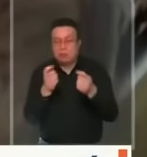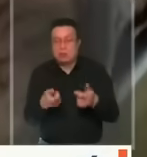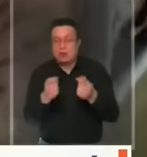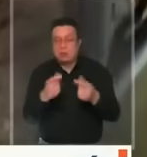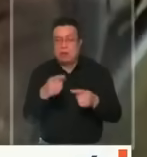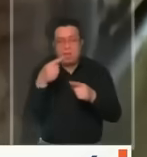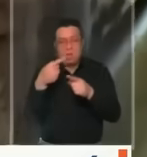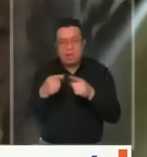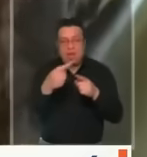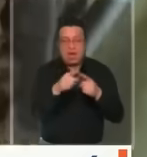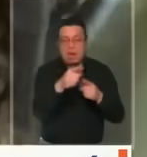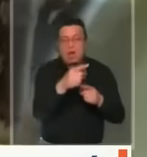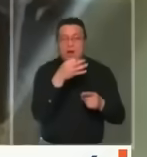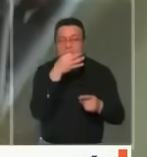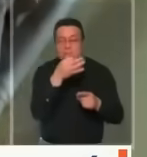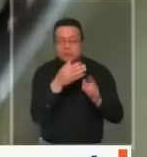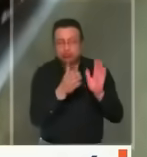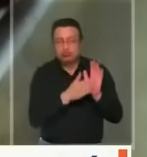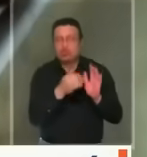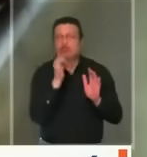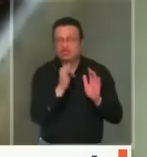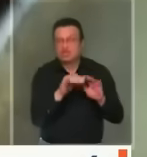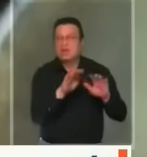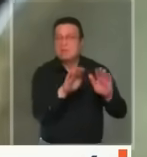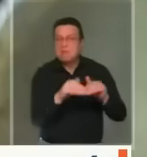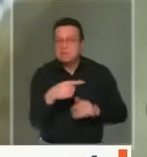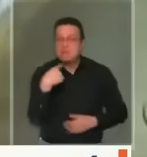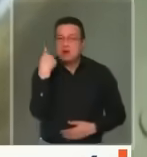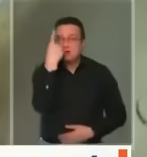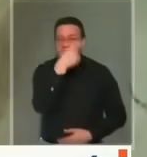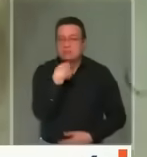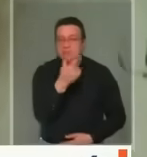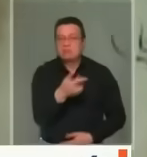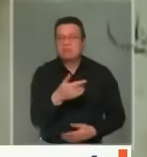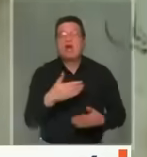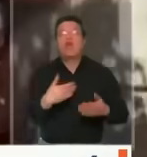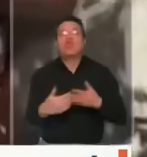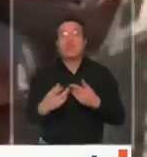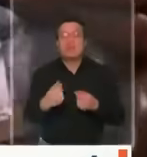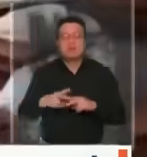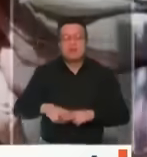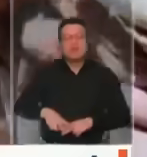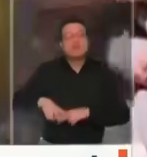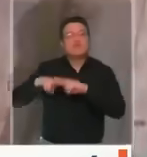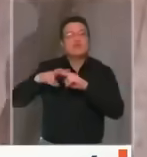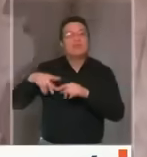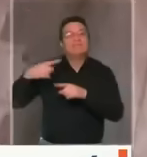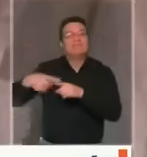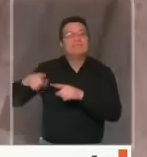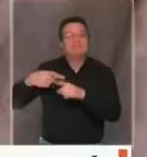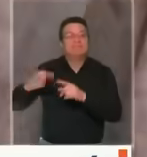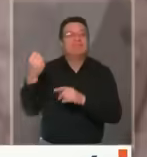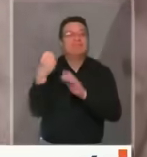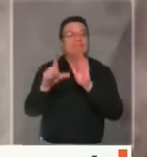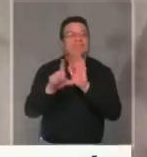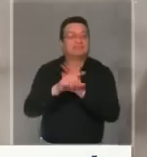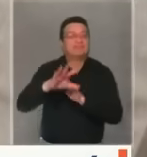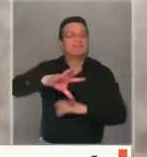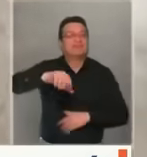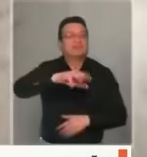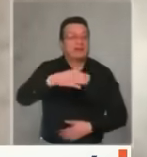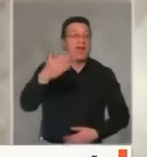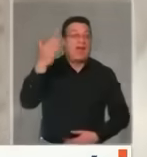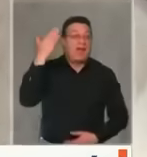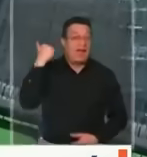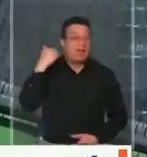casos hasta acá mencionados, sí, de dónde proviene su capital, de distintos tipos de ilícitos, y uno en particular